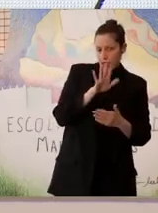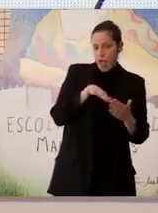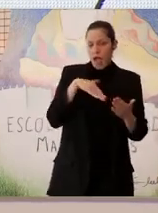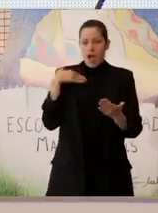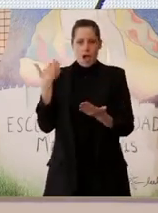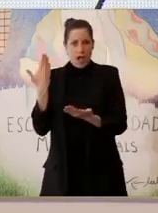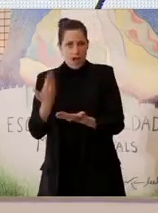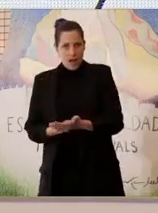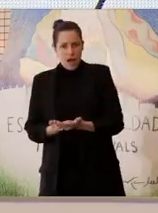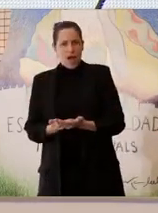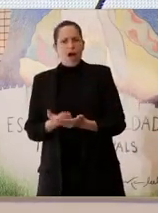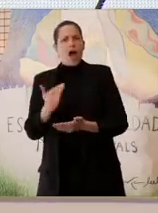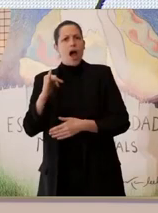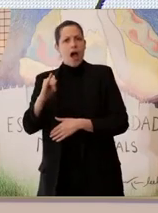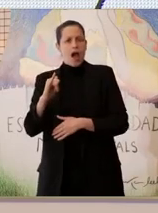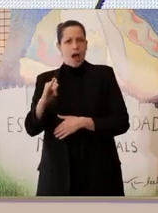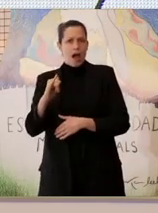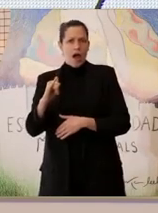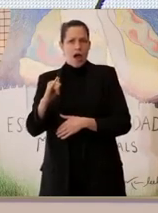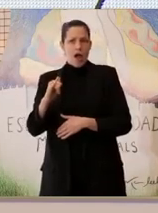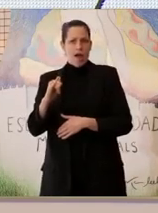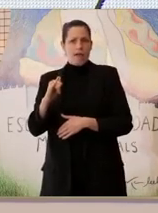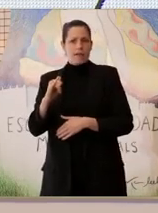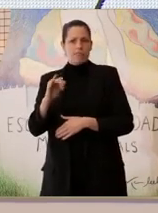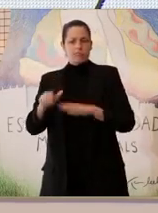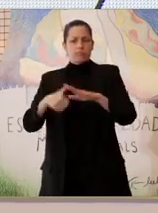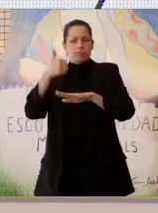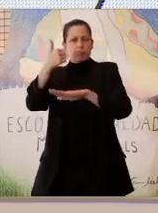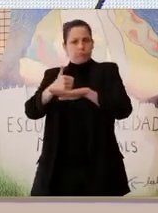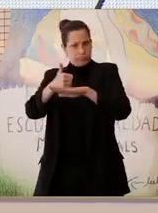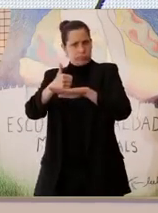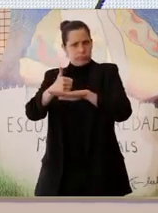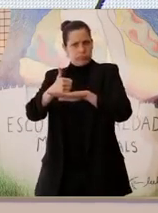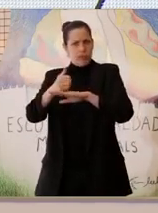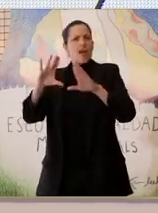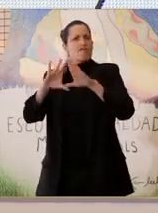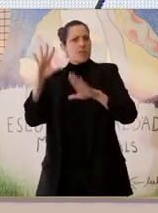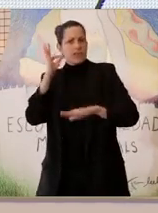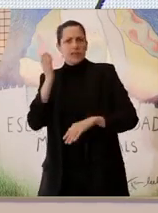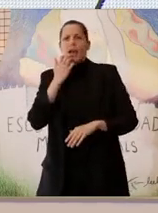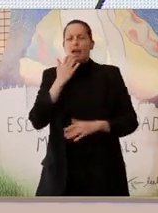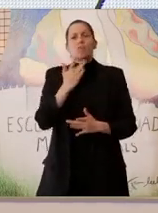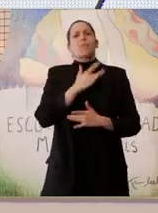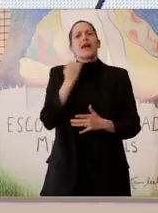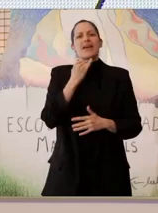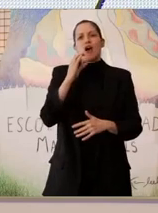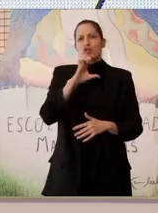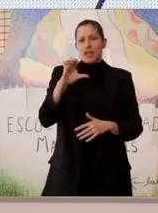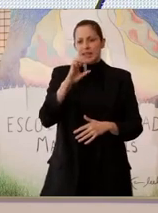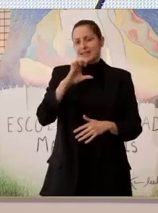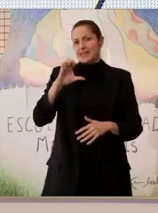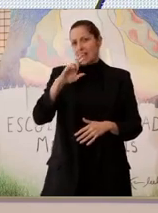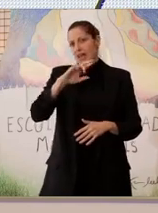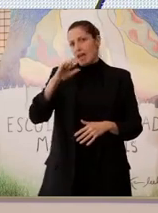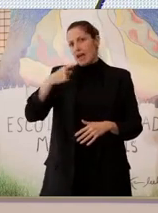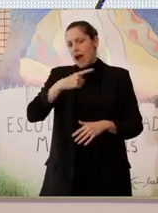en la cúpula de la pirámide, claramente feministas, desde María José Segarra, Dolores Delgado,